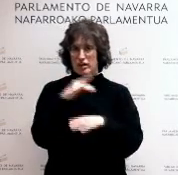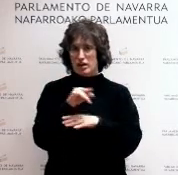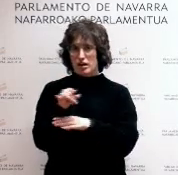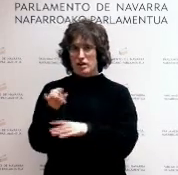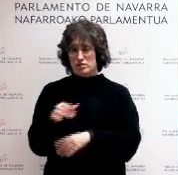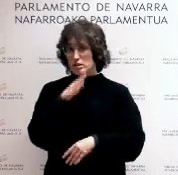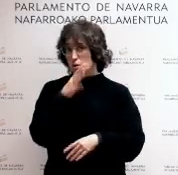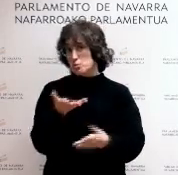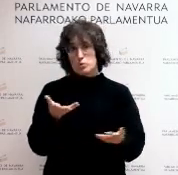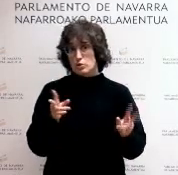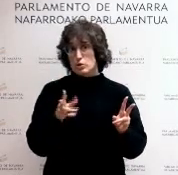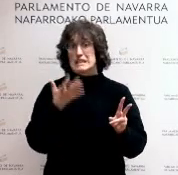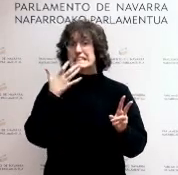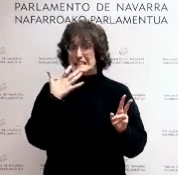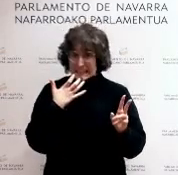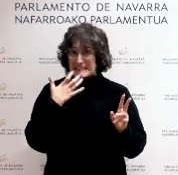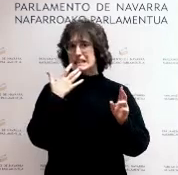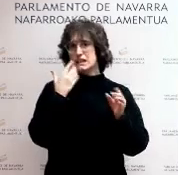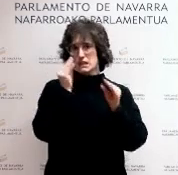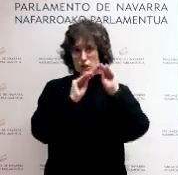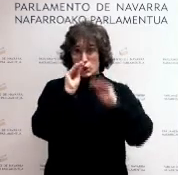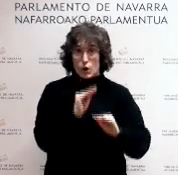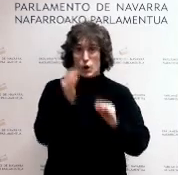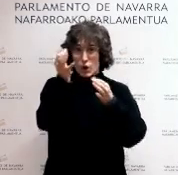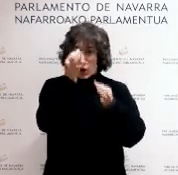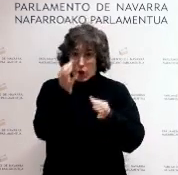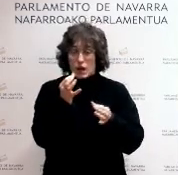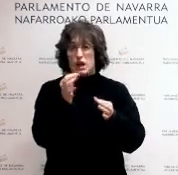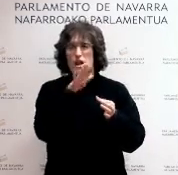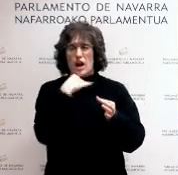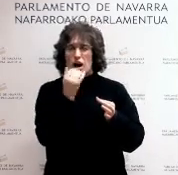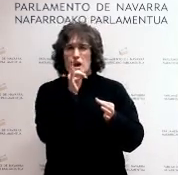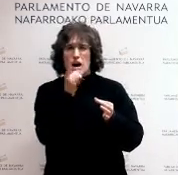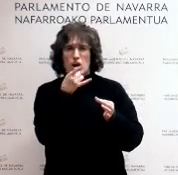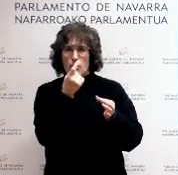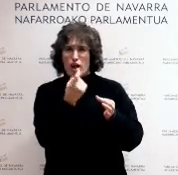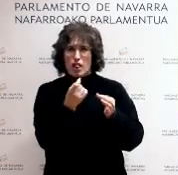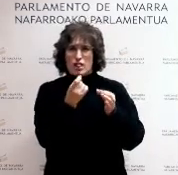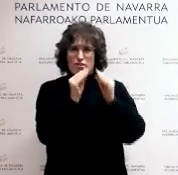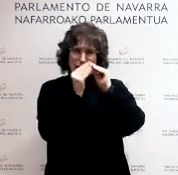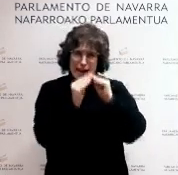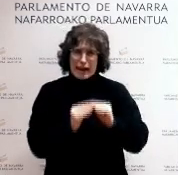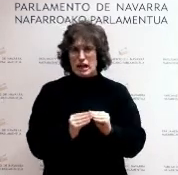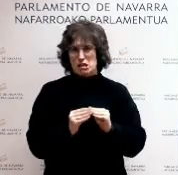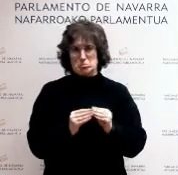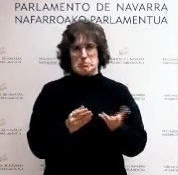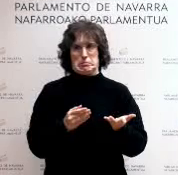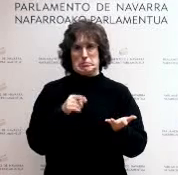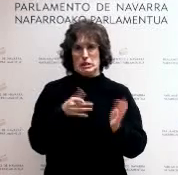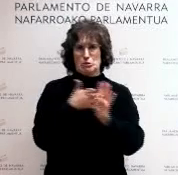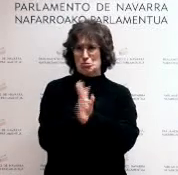alcance de una corrección, de una supuesta imprecisión, necesita el trámite de una modificación legal, esto no es una